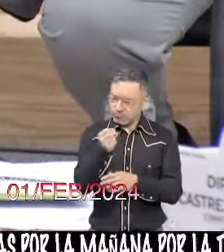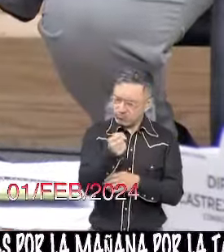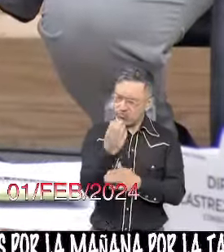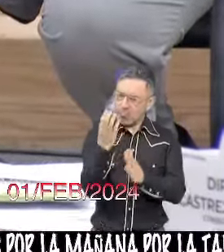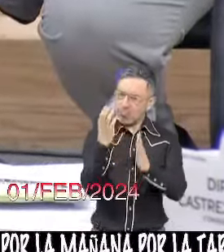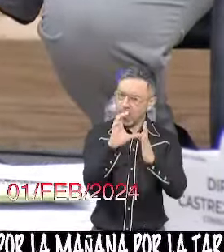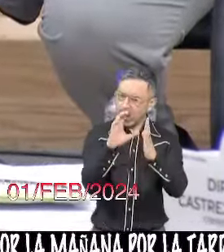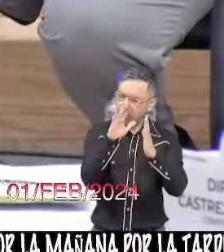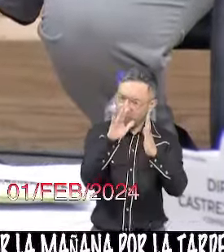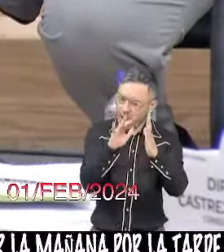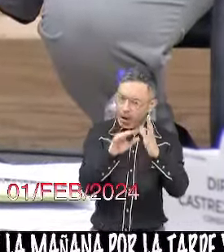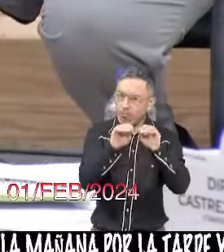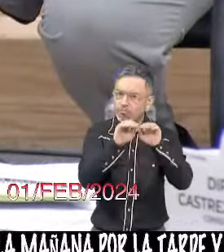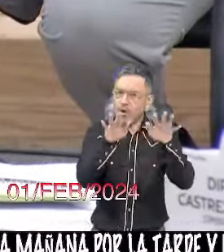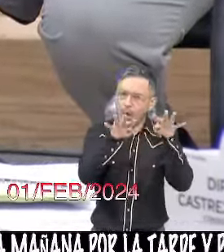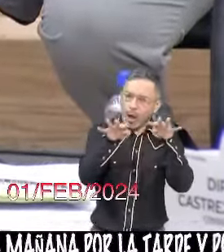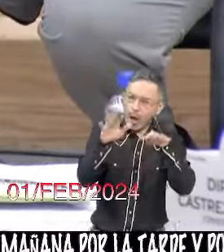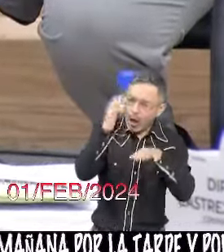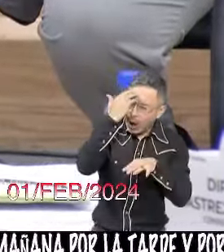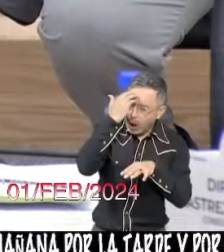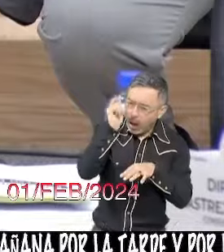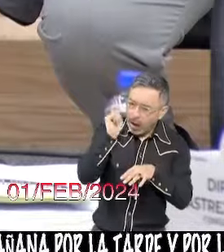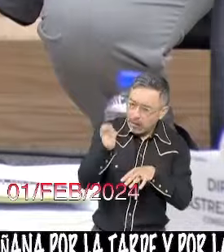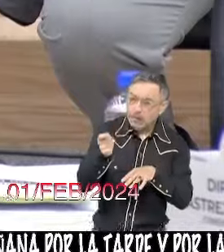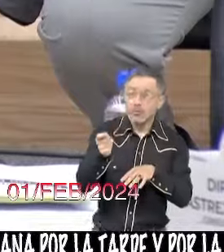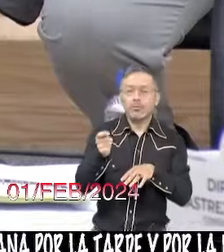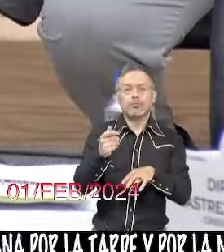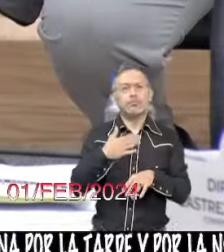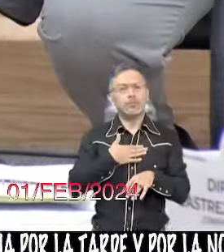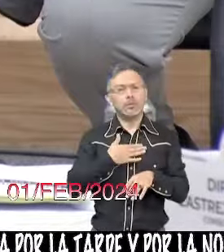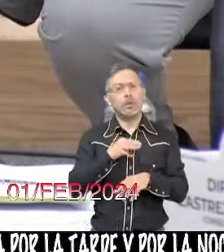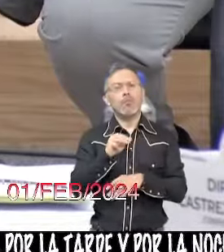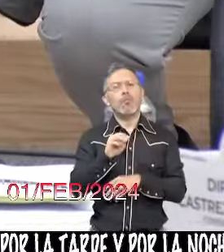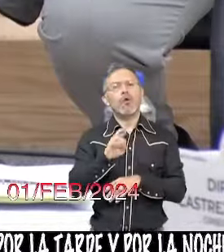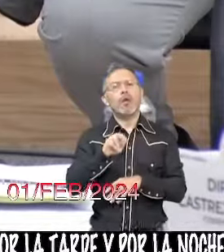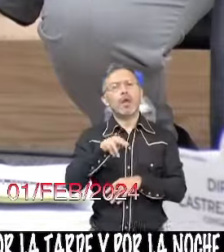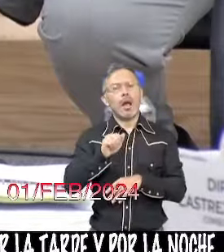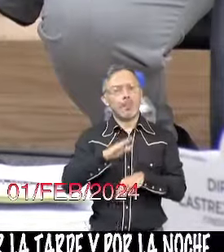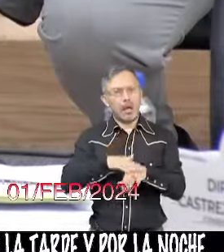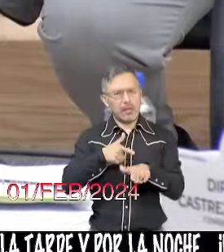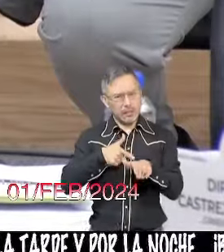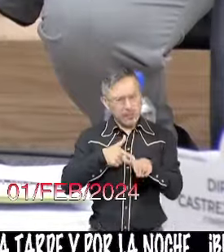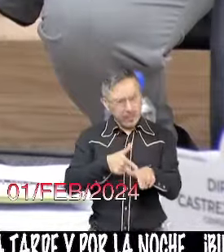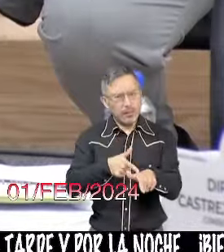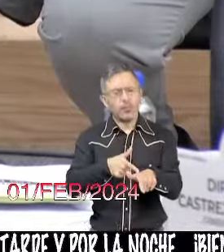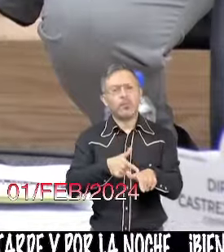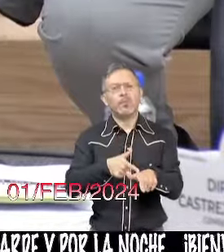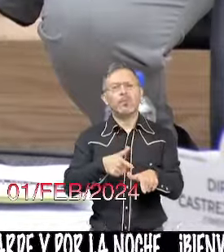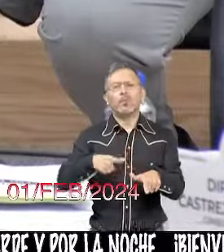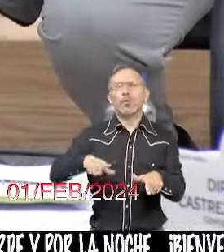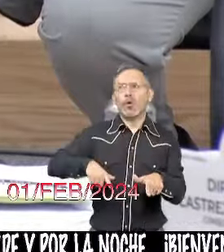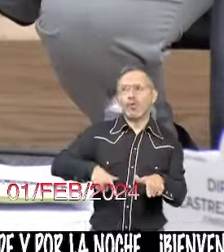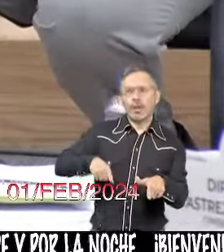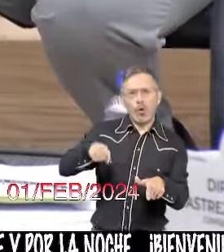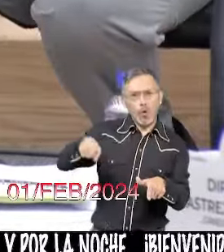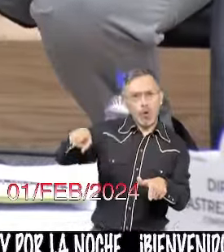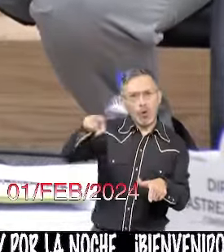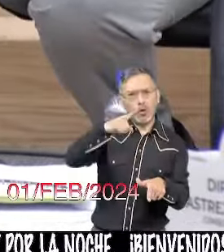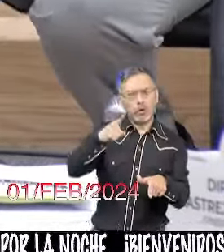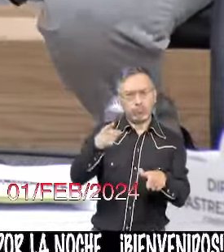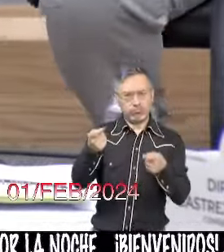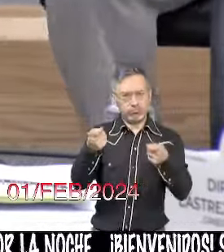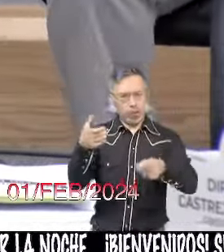seguimos insistiendo en la transformación del poder público bajo los